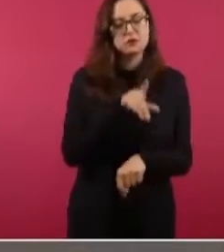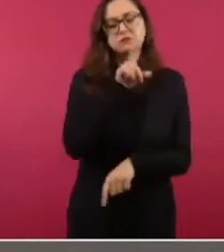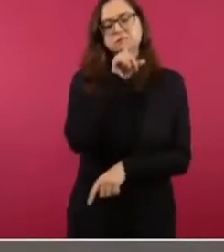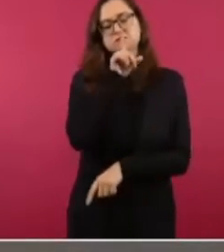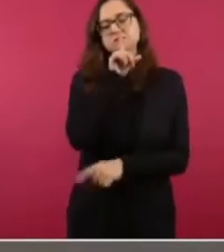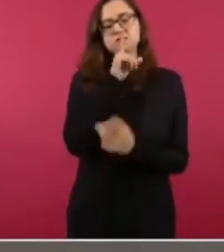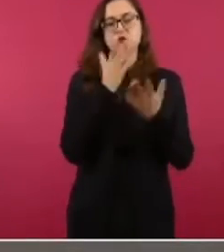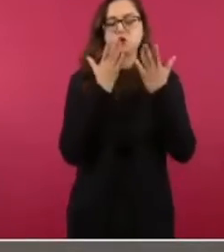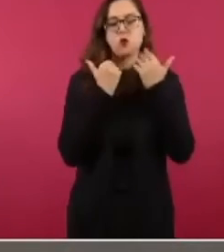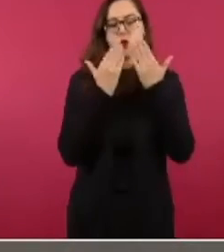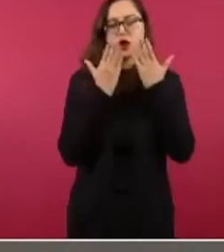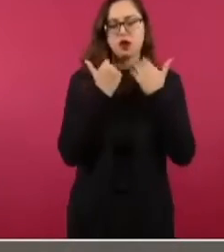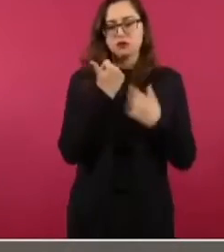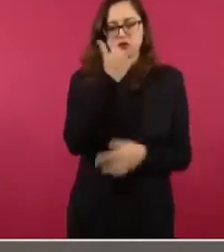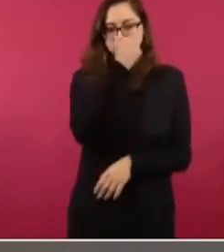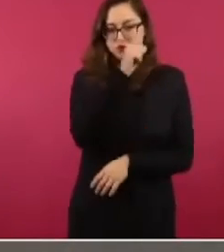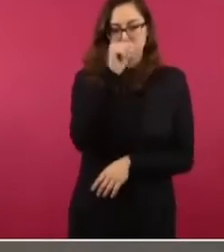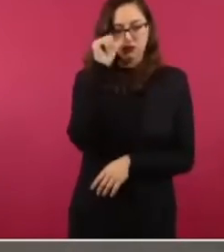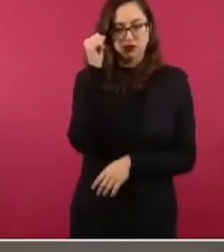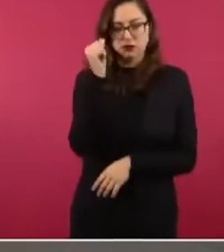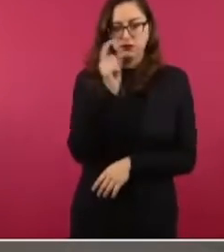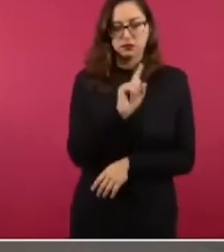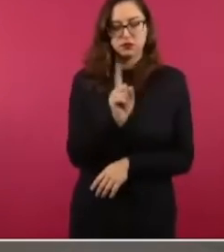viendo las causas.